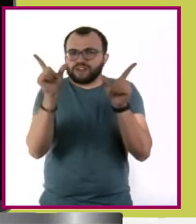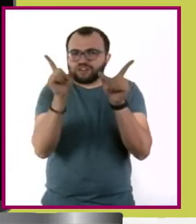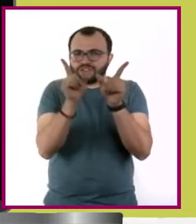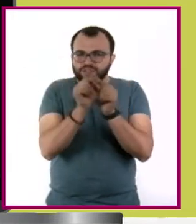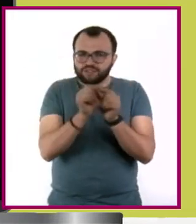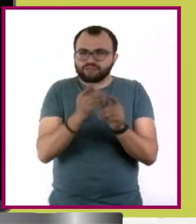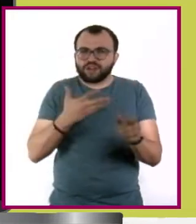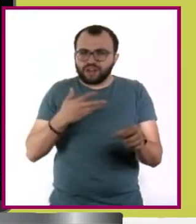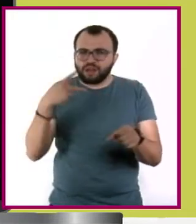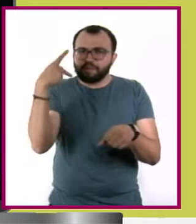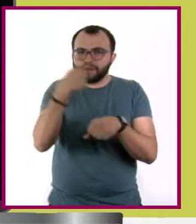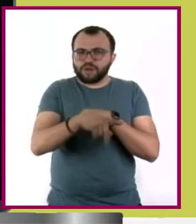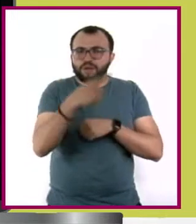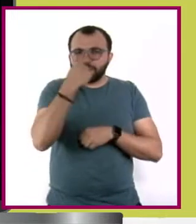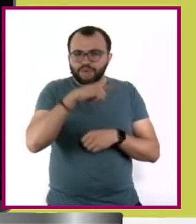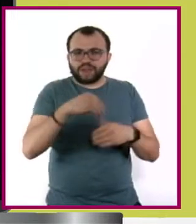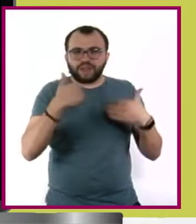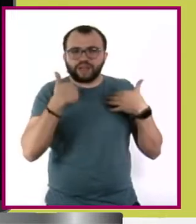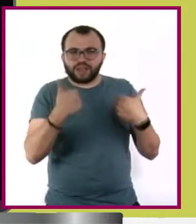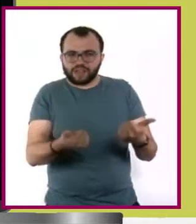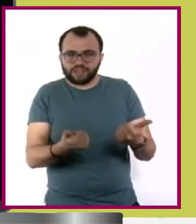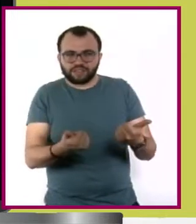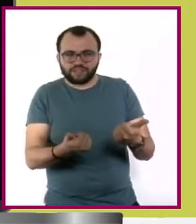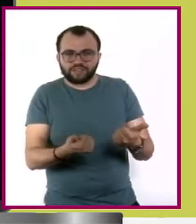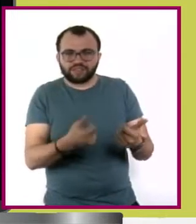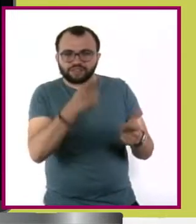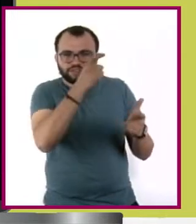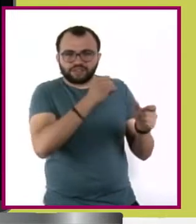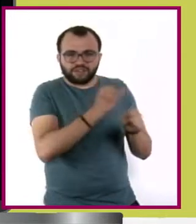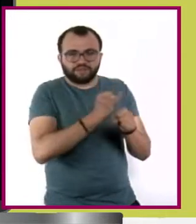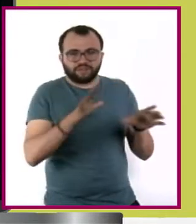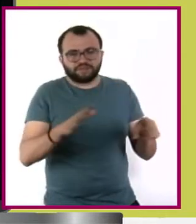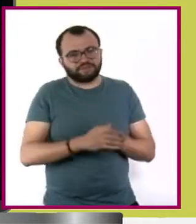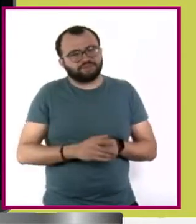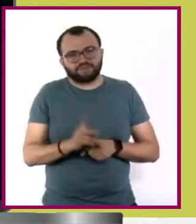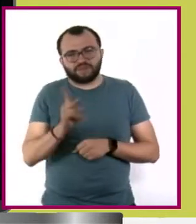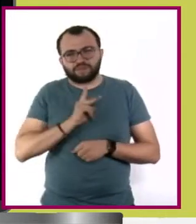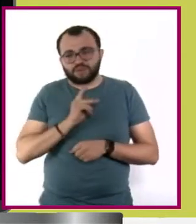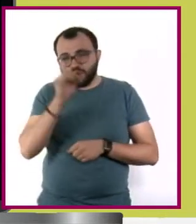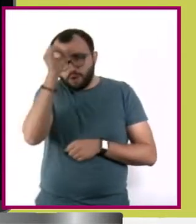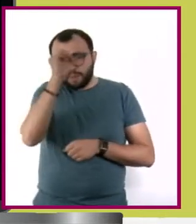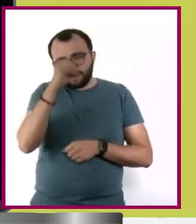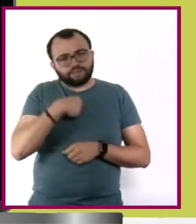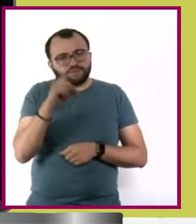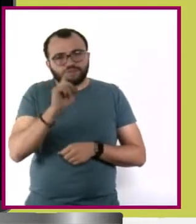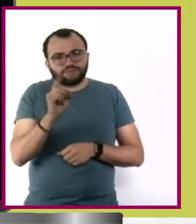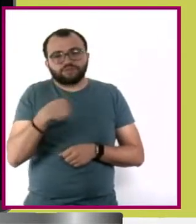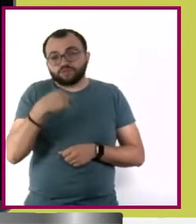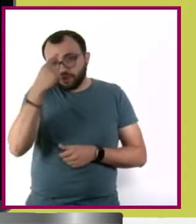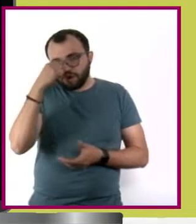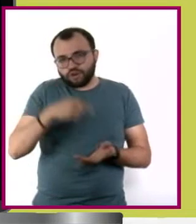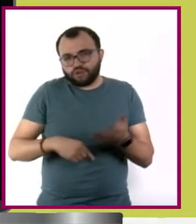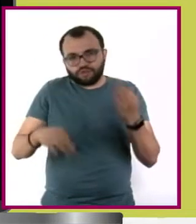entendimiento profundo de la información? En mi opinión, no, ¿eh? Es todo lo contrario. Un resumen